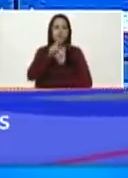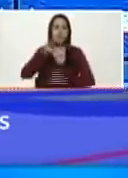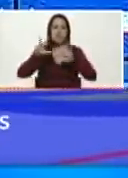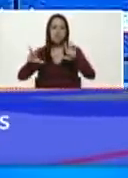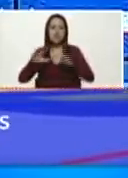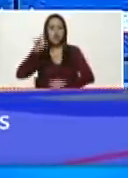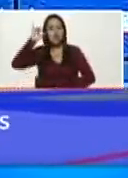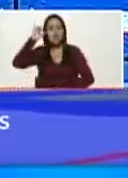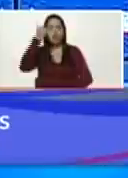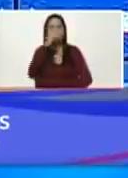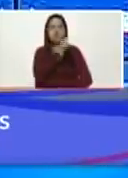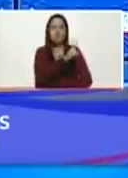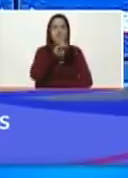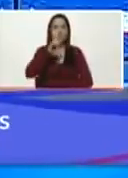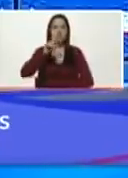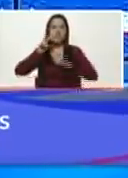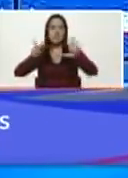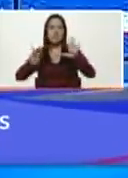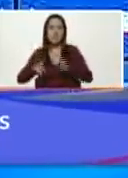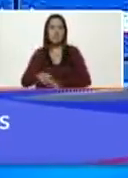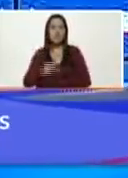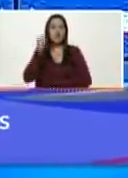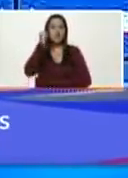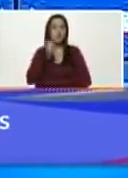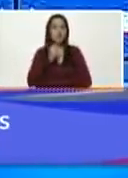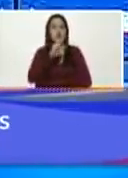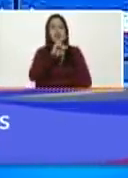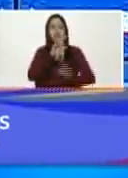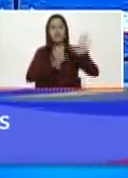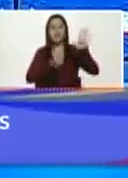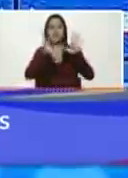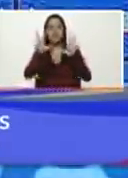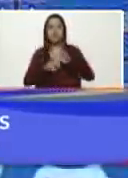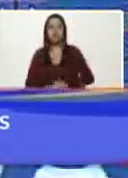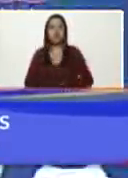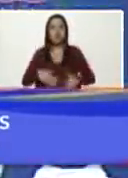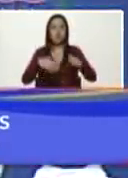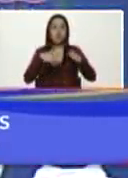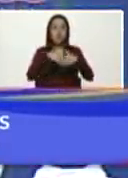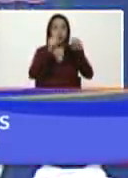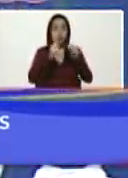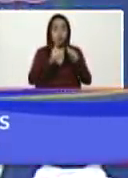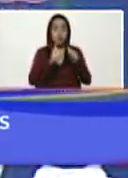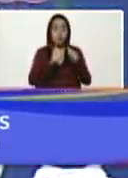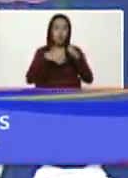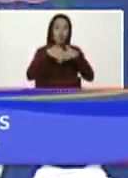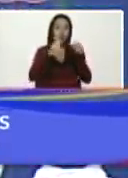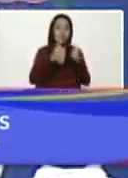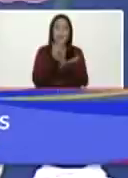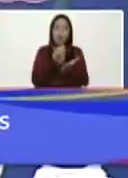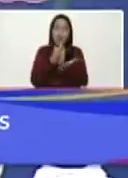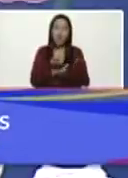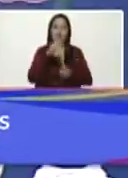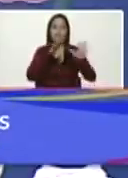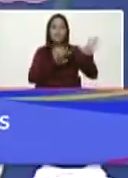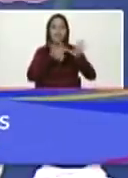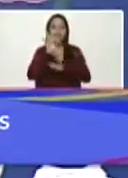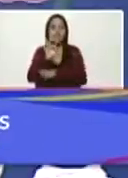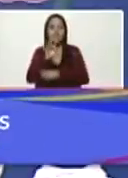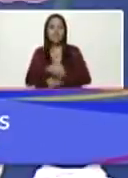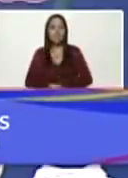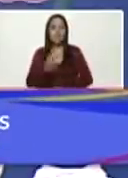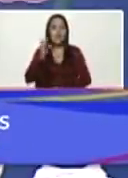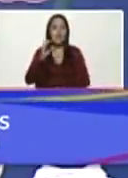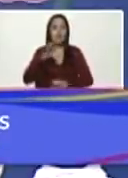117, Sucre 98, Monagas 93, Caracas 90, Táchira